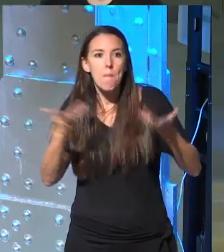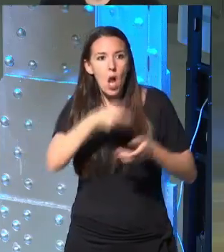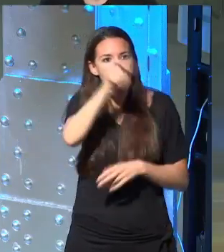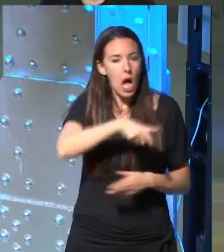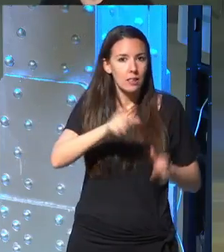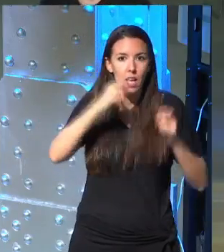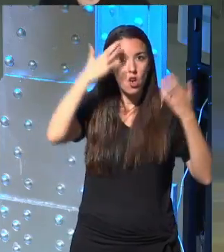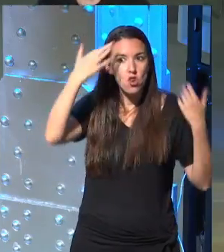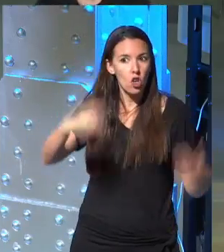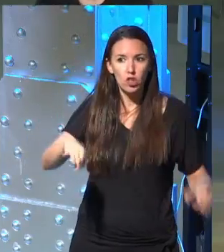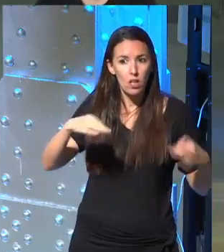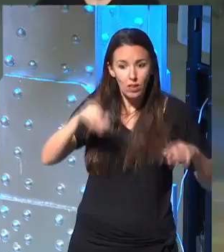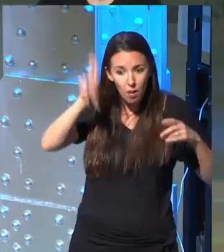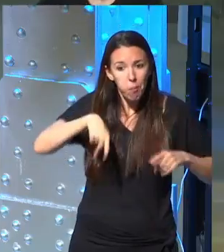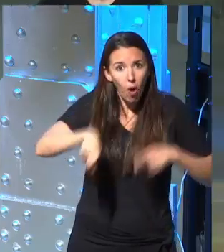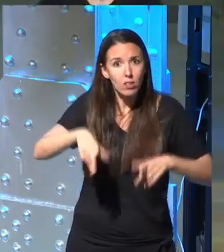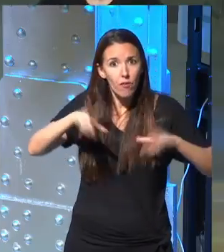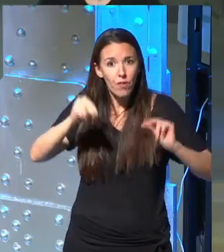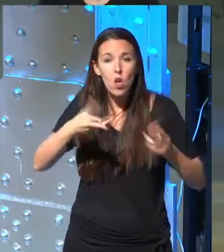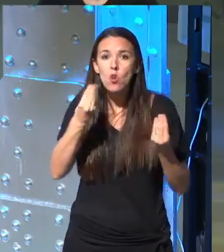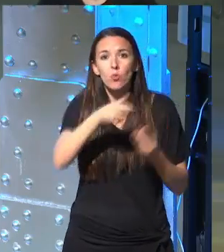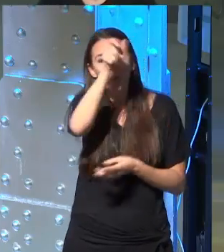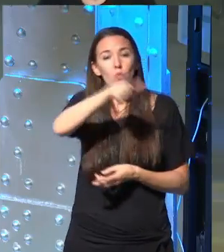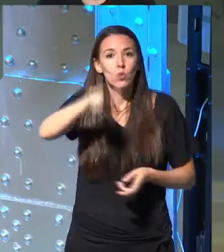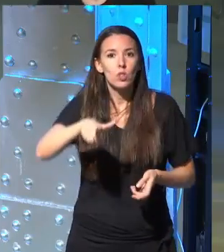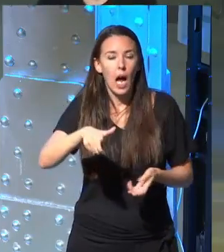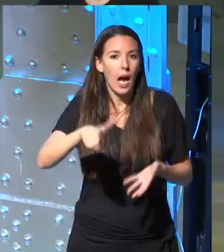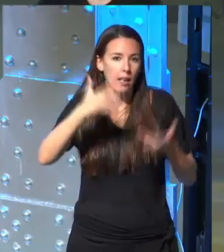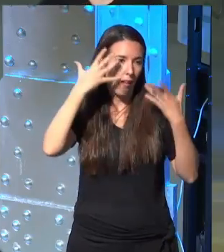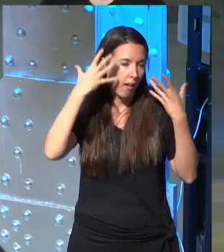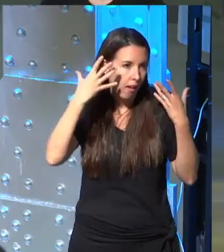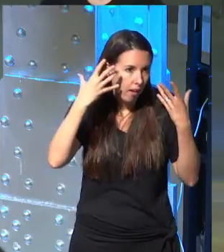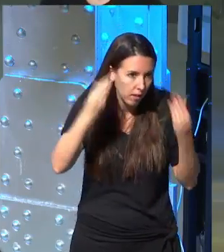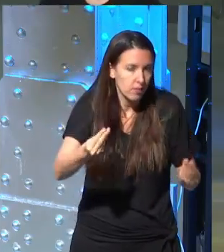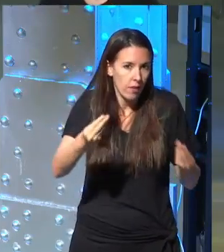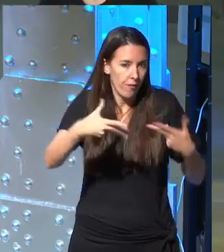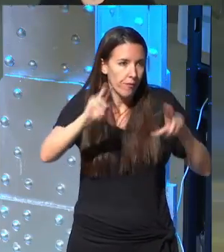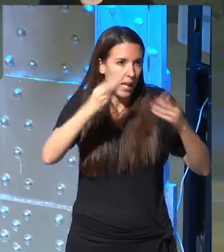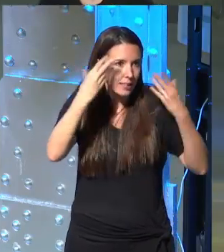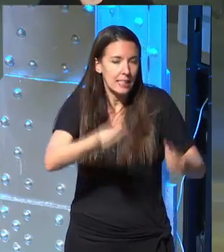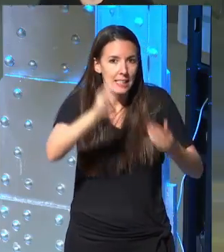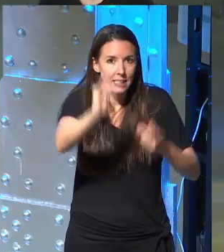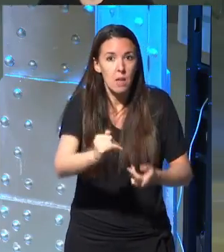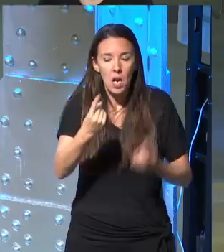cuenta haya que eso... O sea, hay gente, muchísima gente que evidentemente ha entendido el final... Pero gente que de